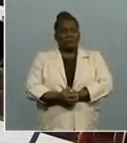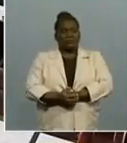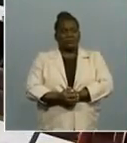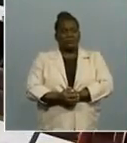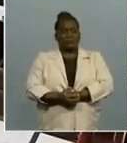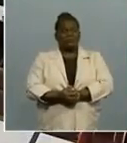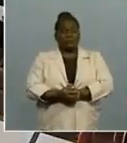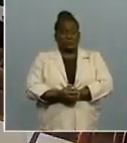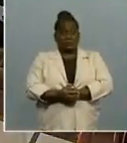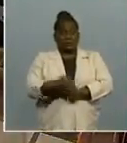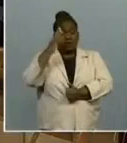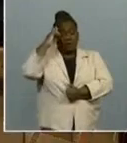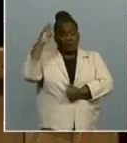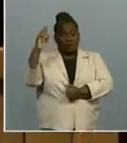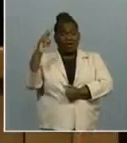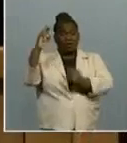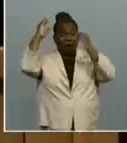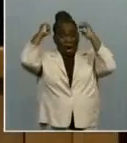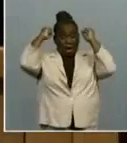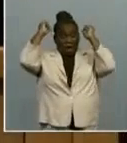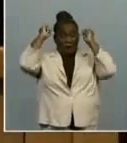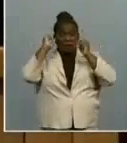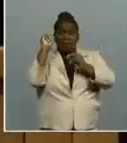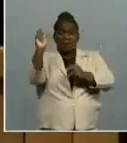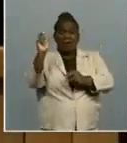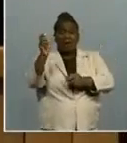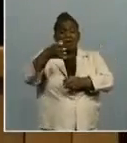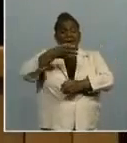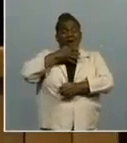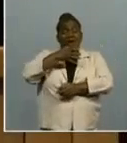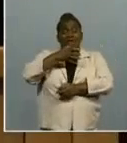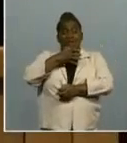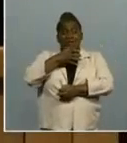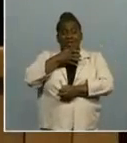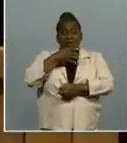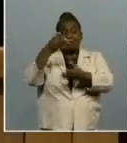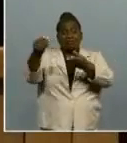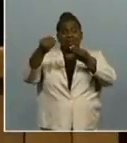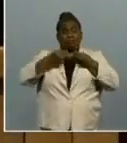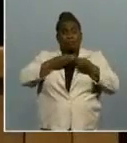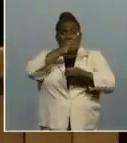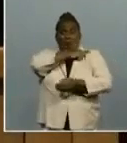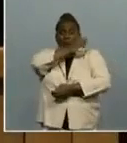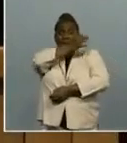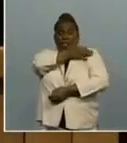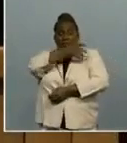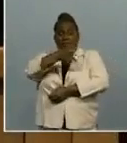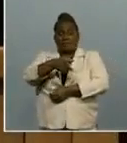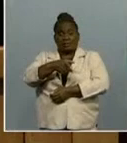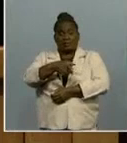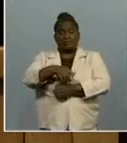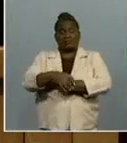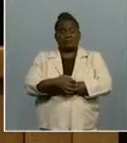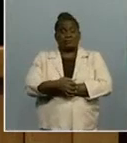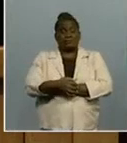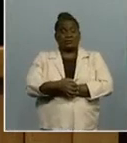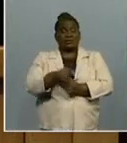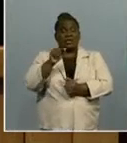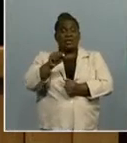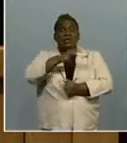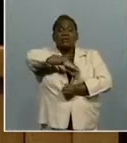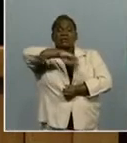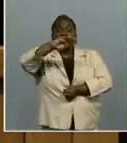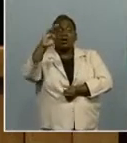parafraseando a camilo en sus conocidas palabras a fidel al recibir el grado de comandante del ejército rebelde en la sierra